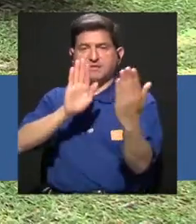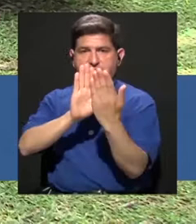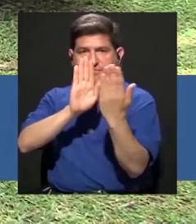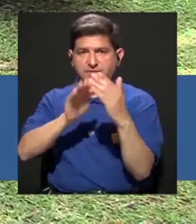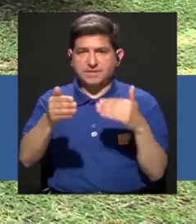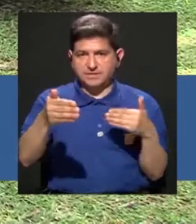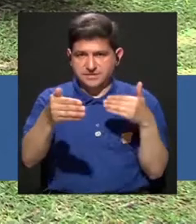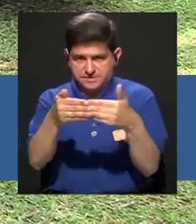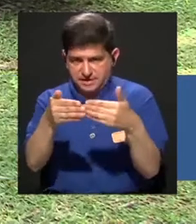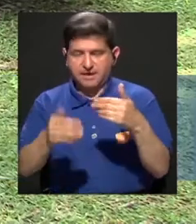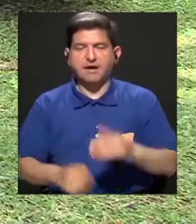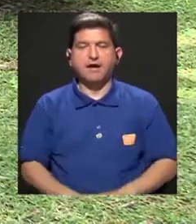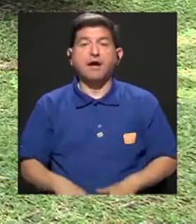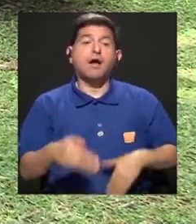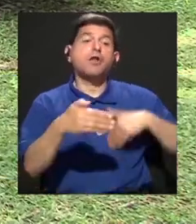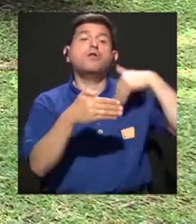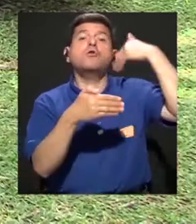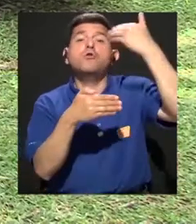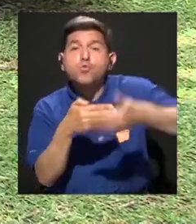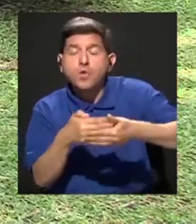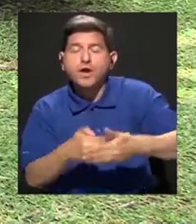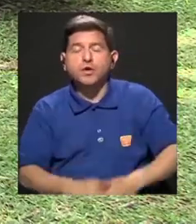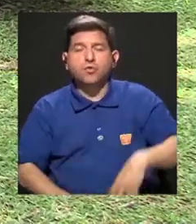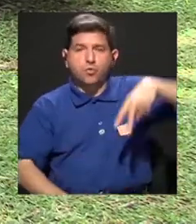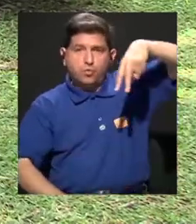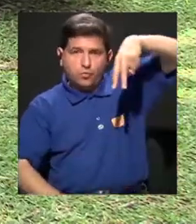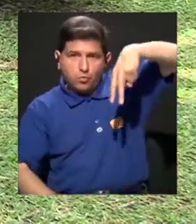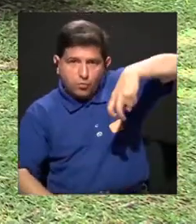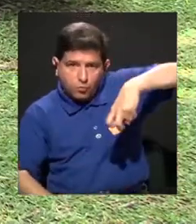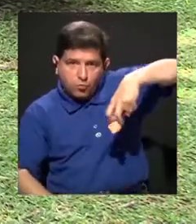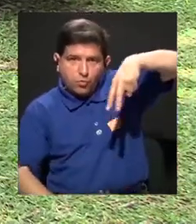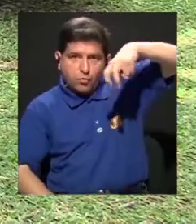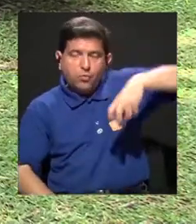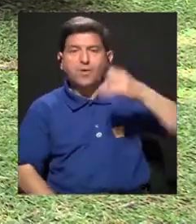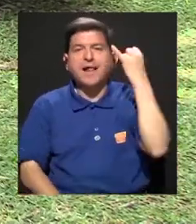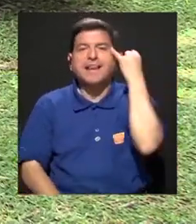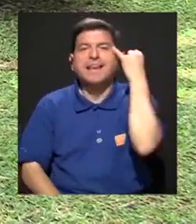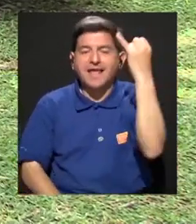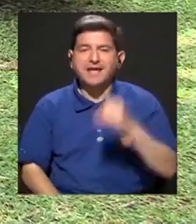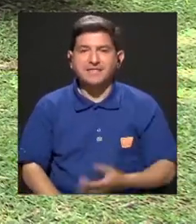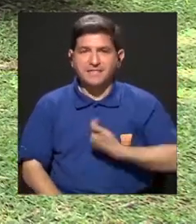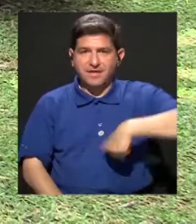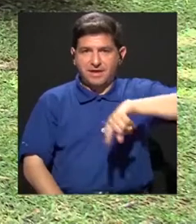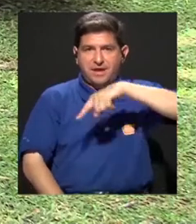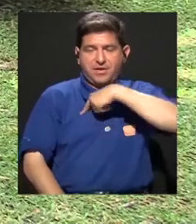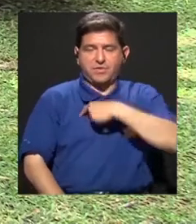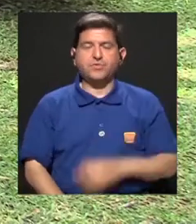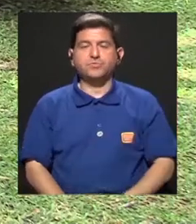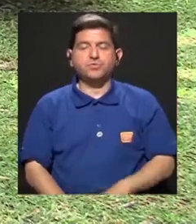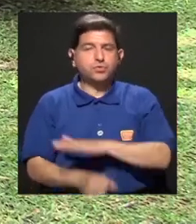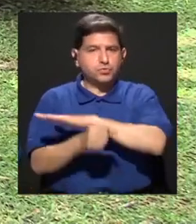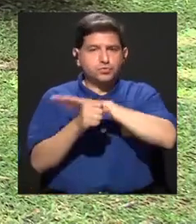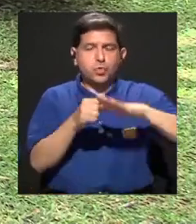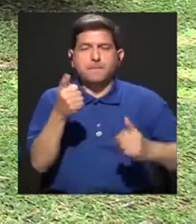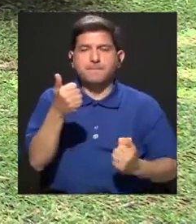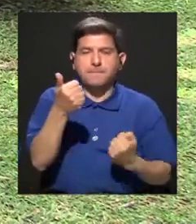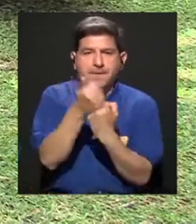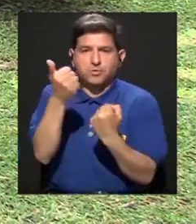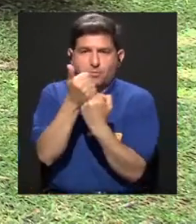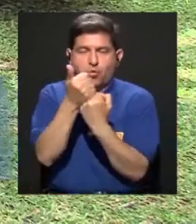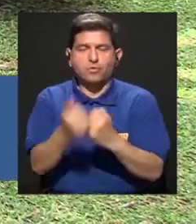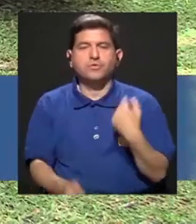él. Posteriormente vamos a realizar una sentadilla con la intención de sentarnos con un completo